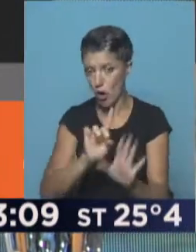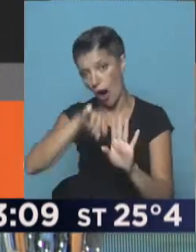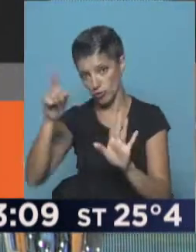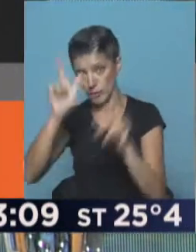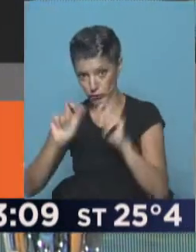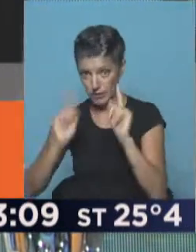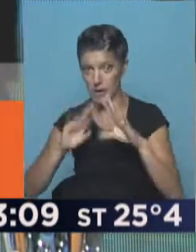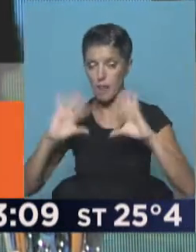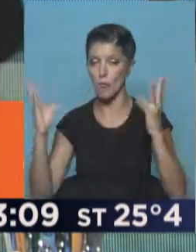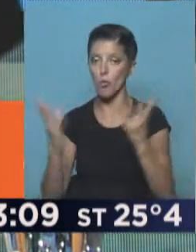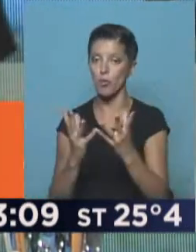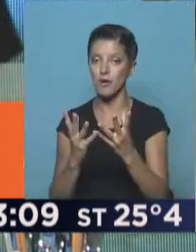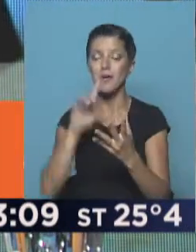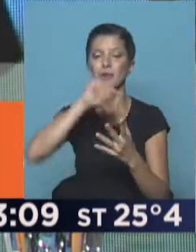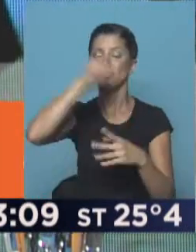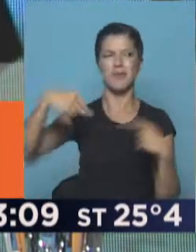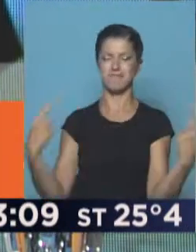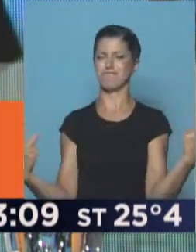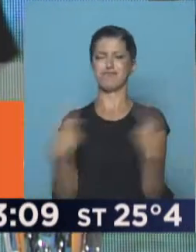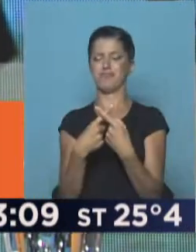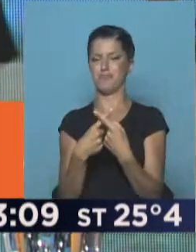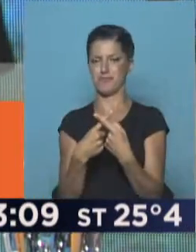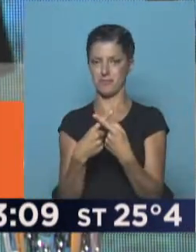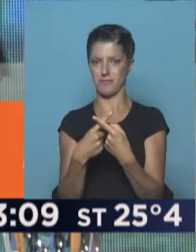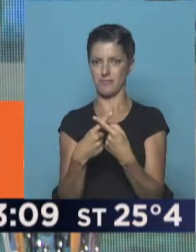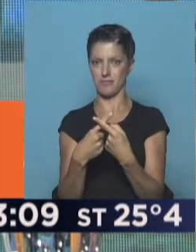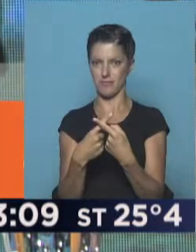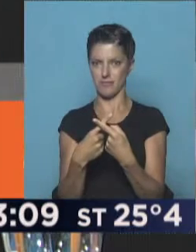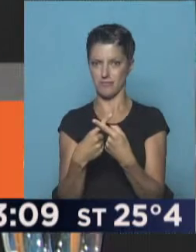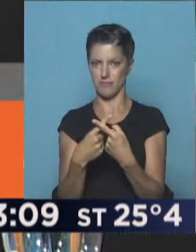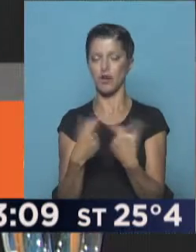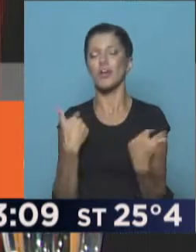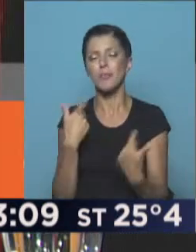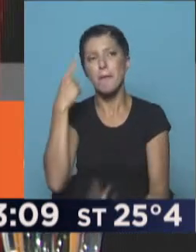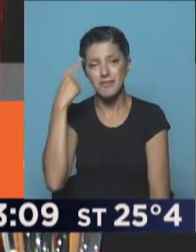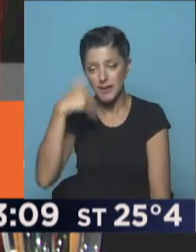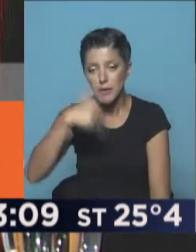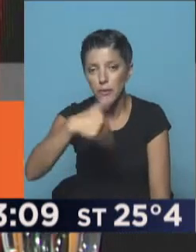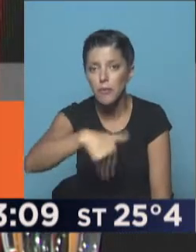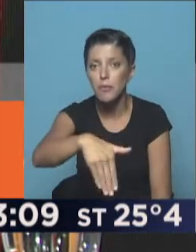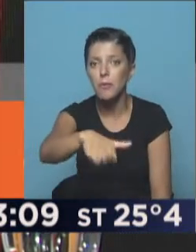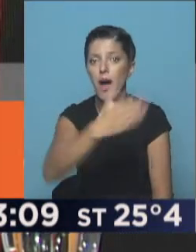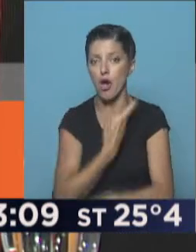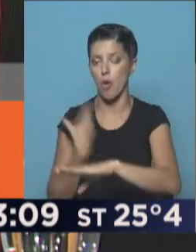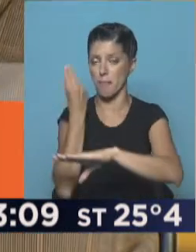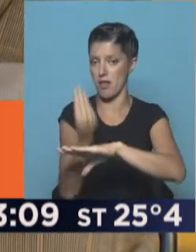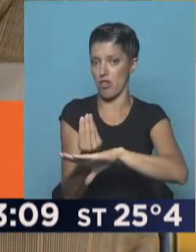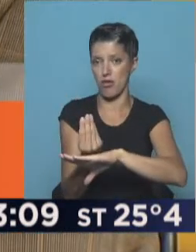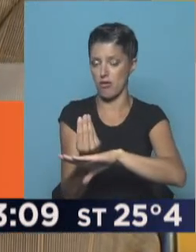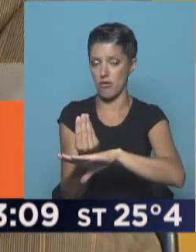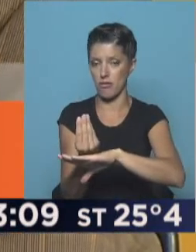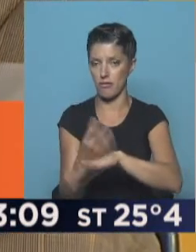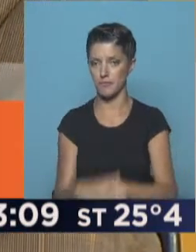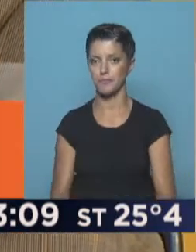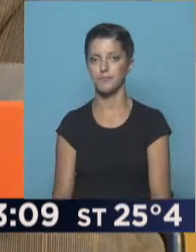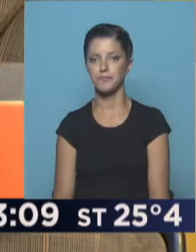mundo, también crea una gran contradicción con respecto a lo que se puede predecir de lo que será su gobierno. Sí, yo creo que ahí